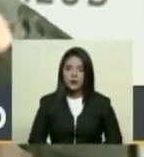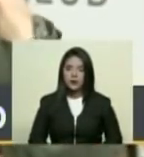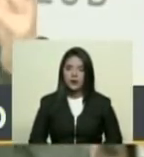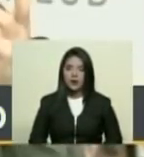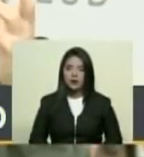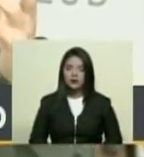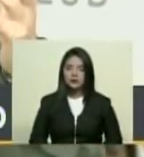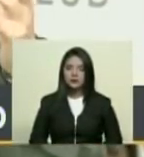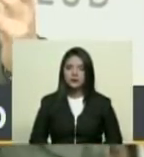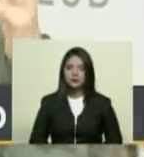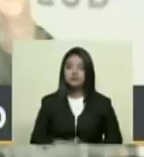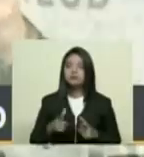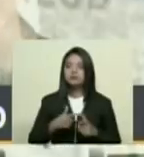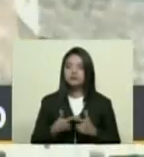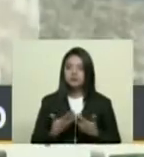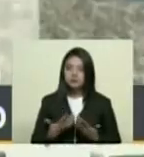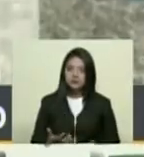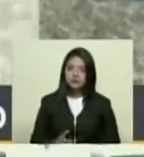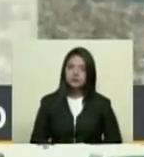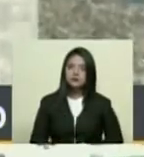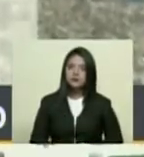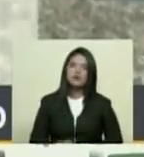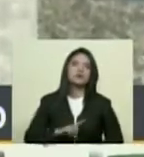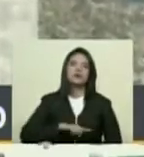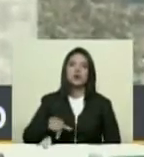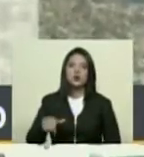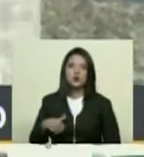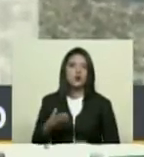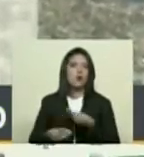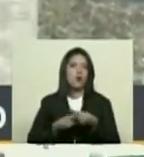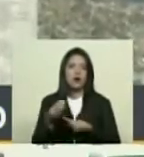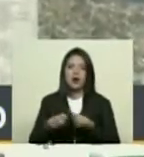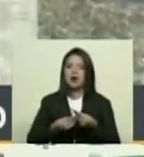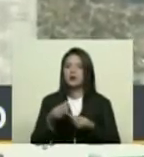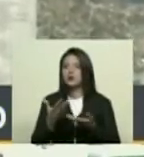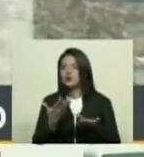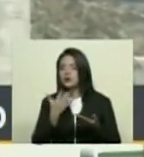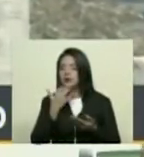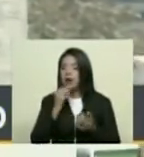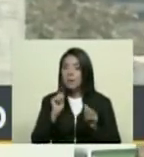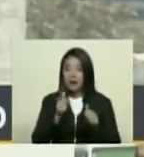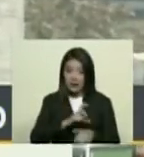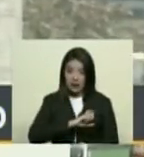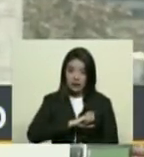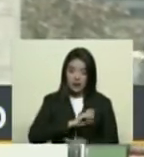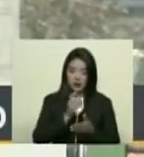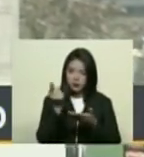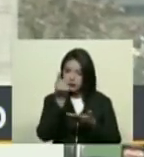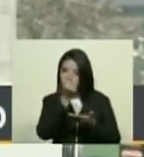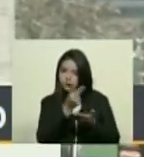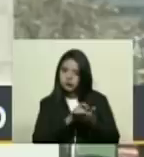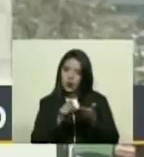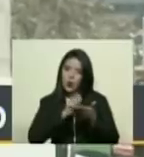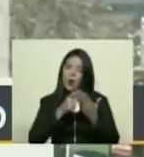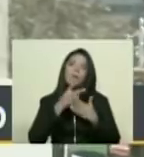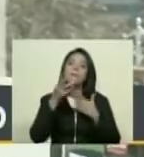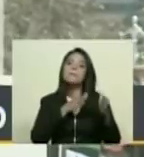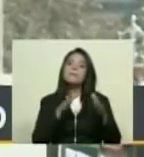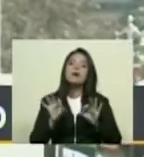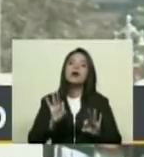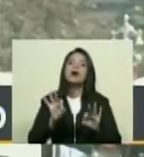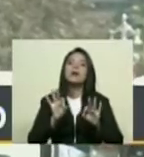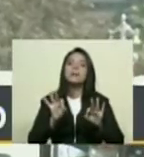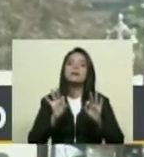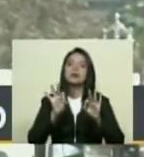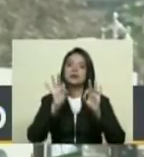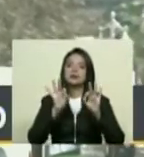En virtud de ello, bueno, hemos estado diseñando ya desde principios de años un plan especial